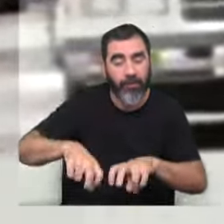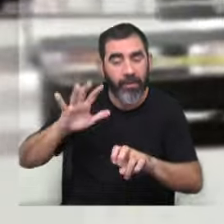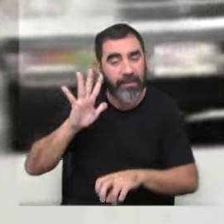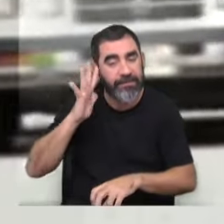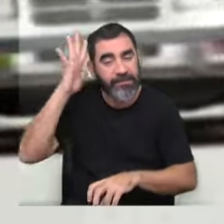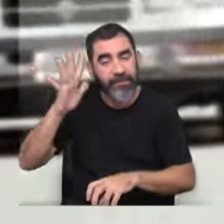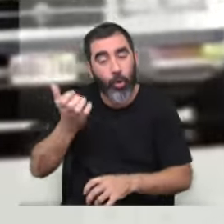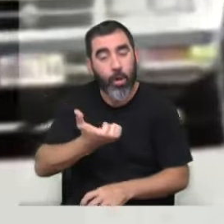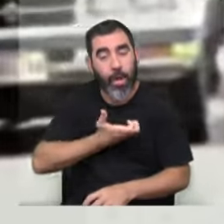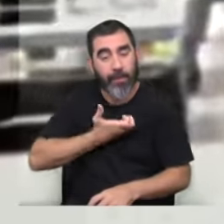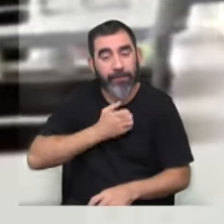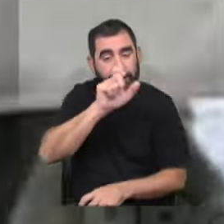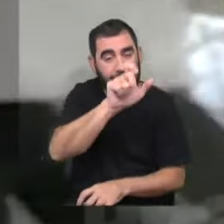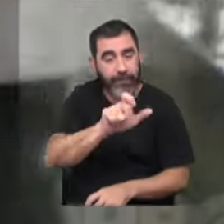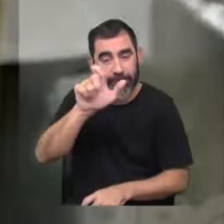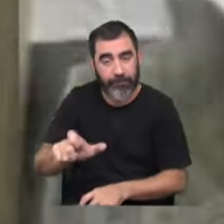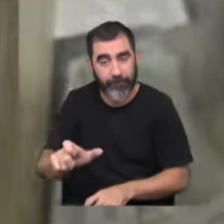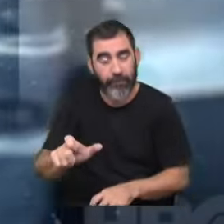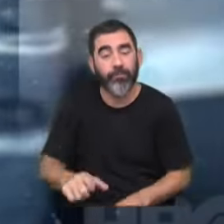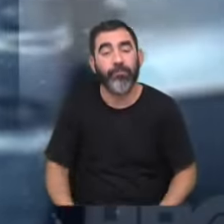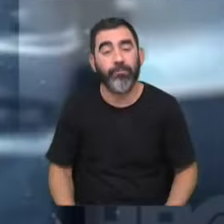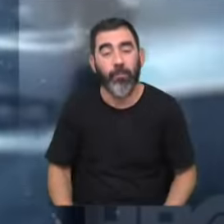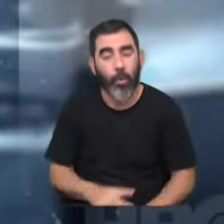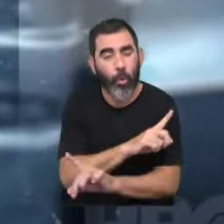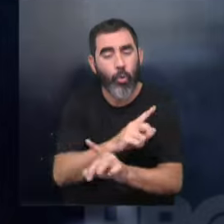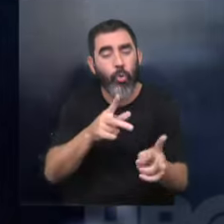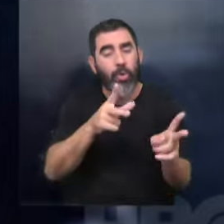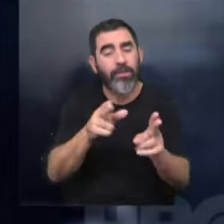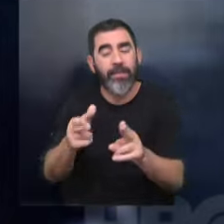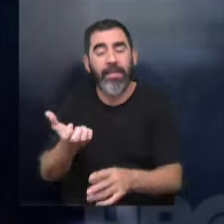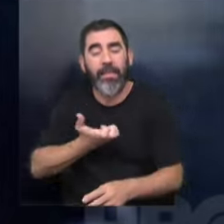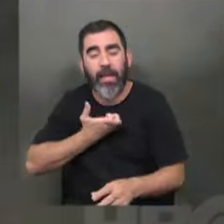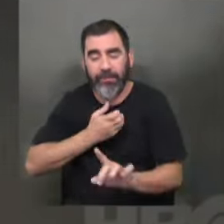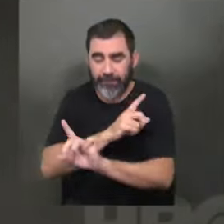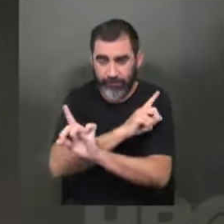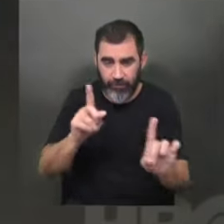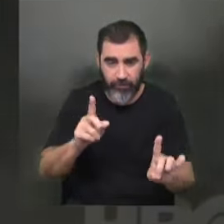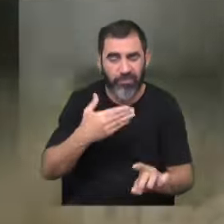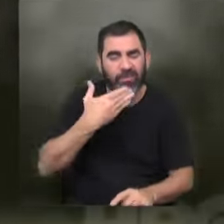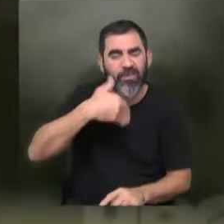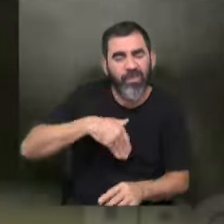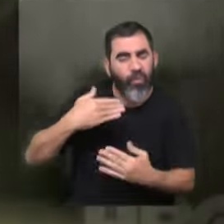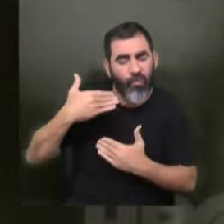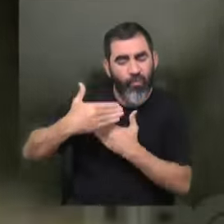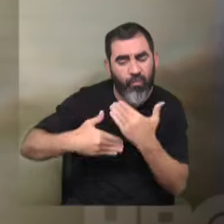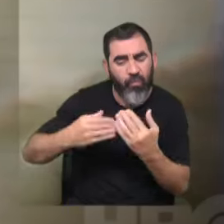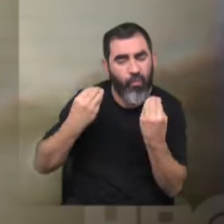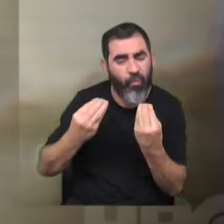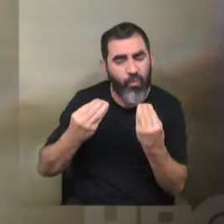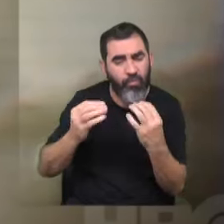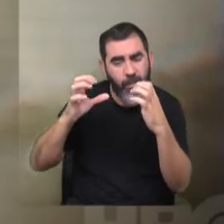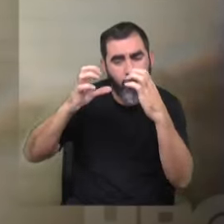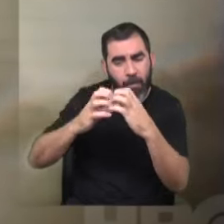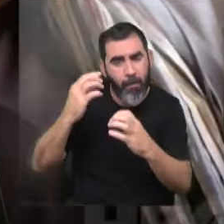los asesinos. Pero a no alterarse, no es una serie sobre crímenes, sino para entender el funcionamiento de